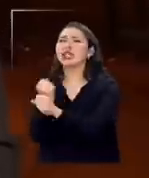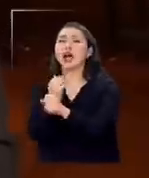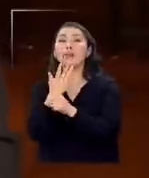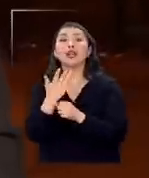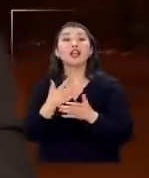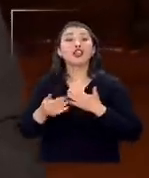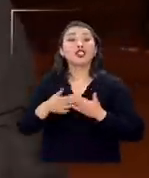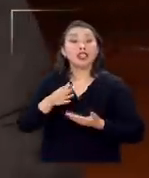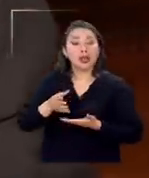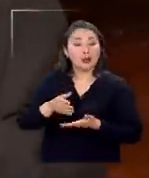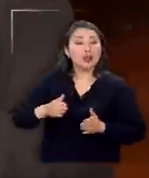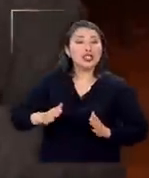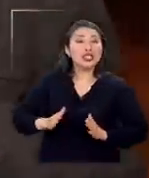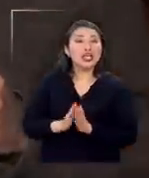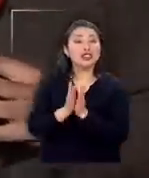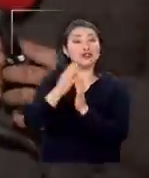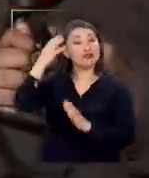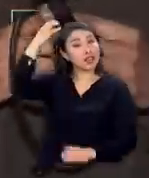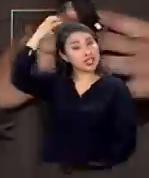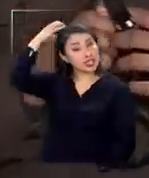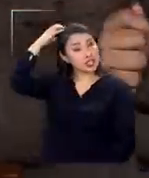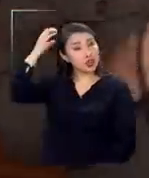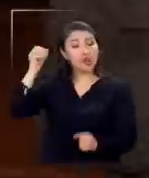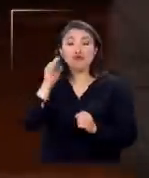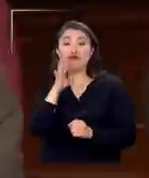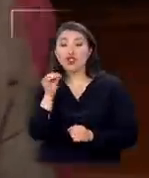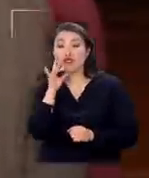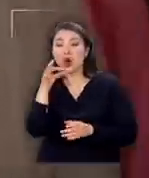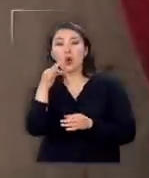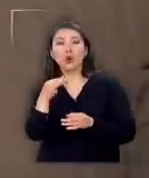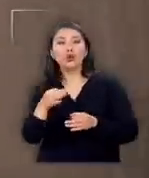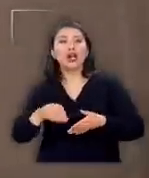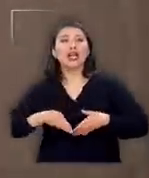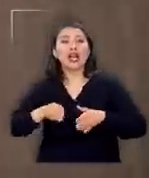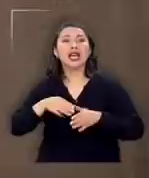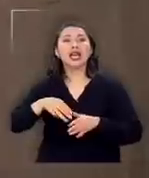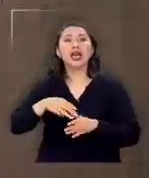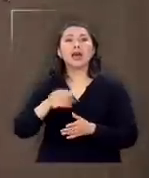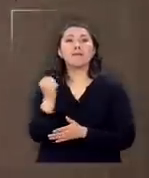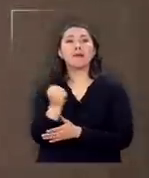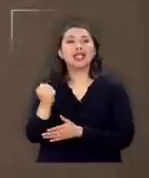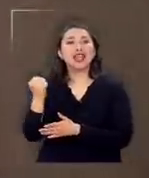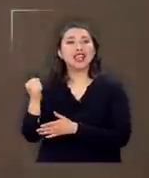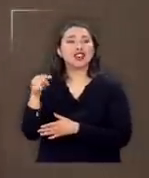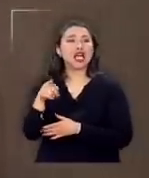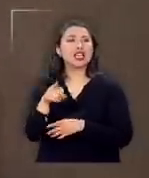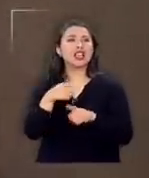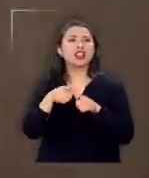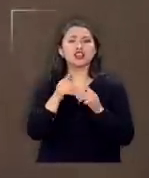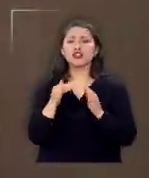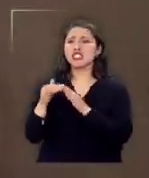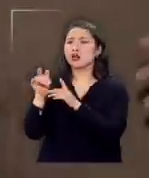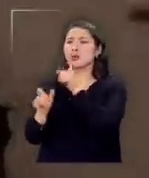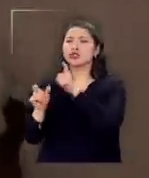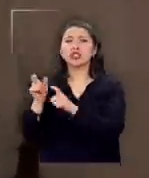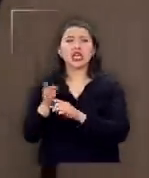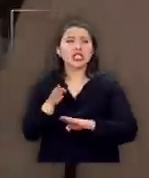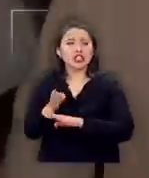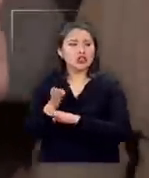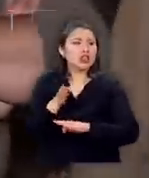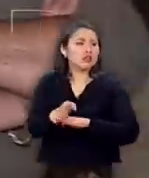Estamos en el sector de San Francisco con Biobío, justo en el barrio Matadero, donde aquí distintos vecinos han llegado ya